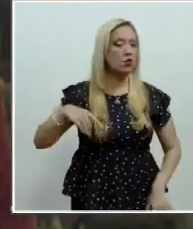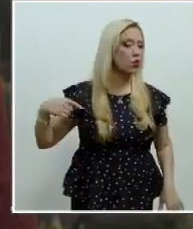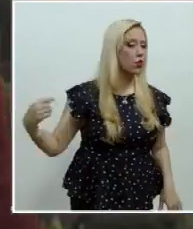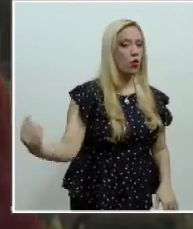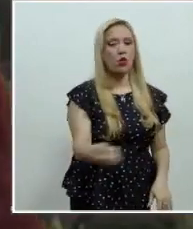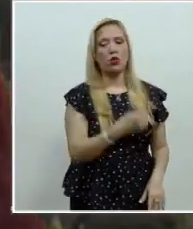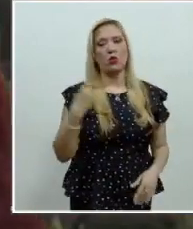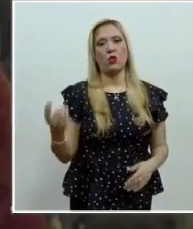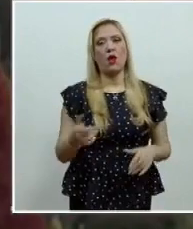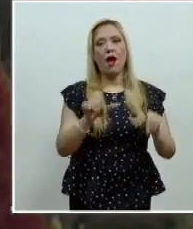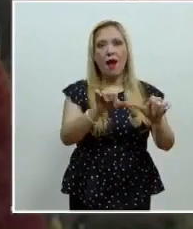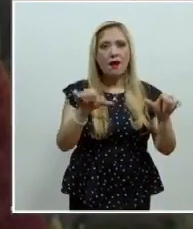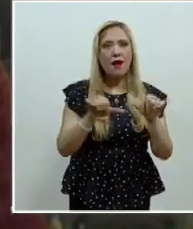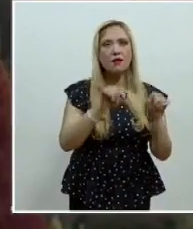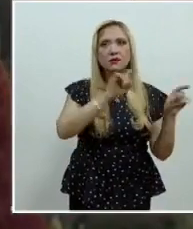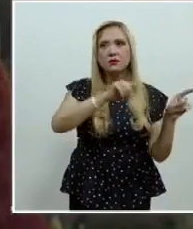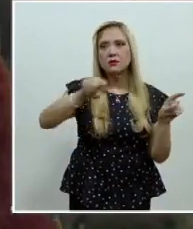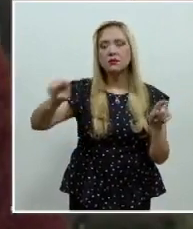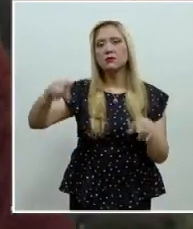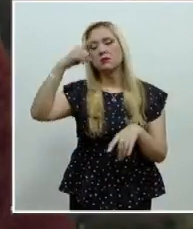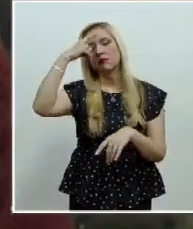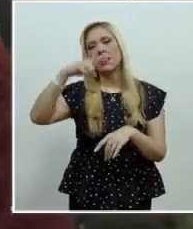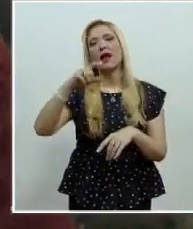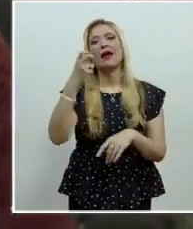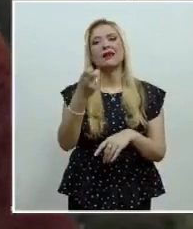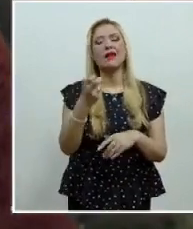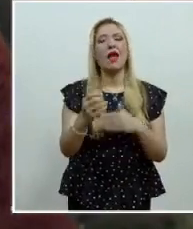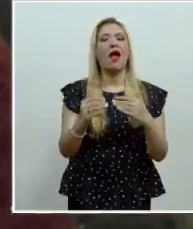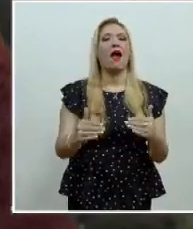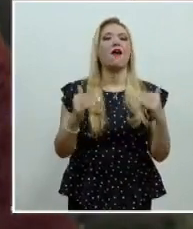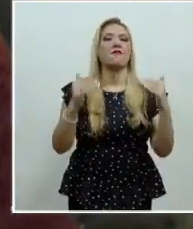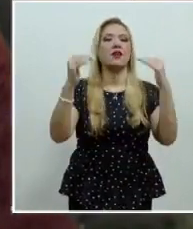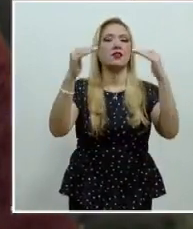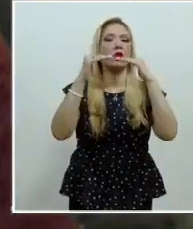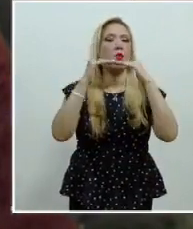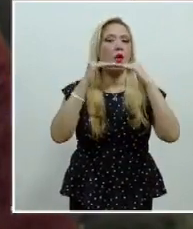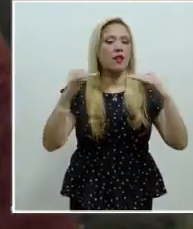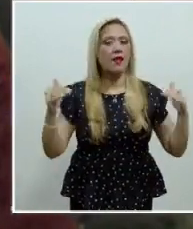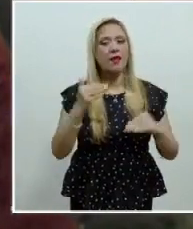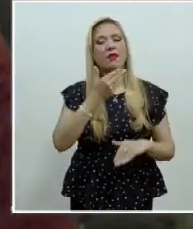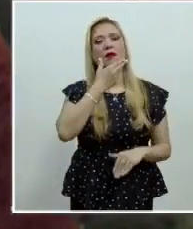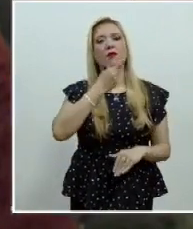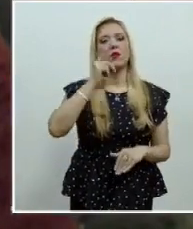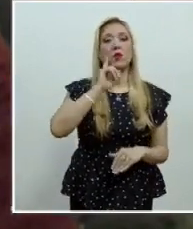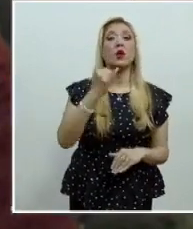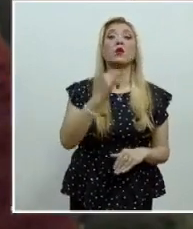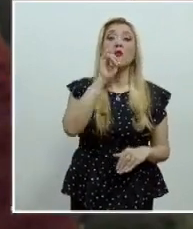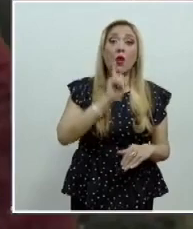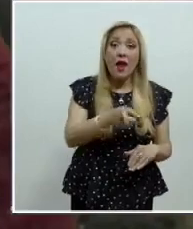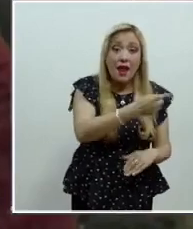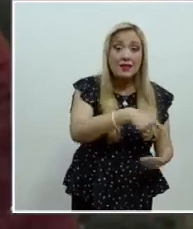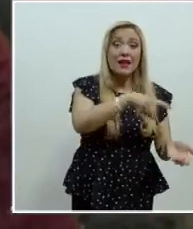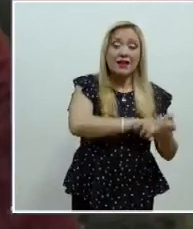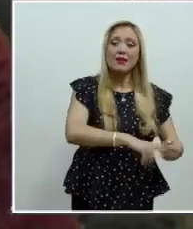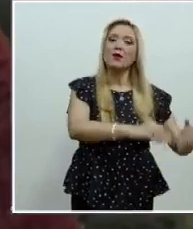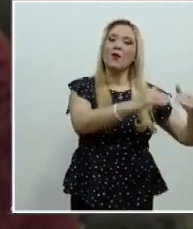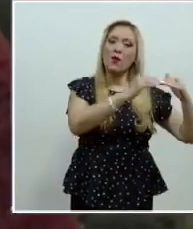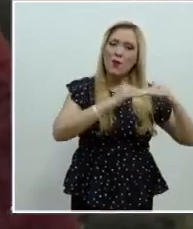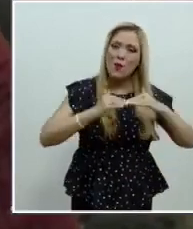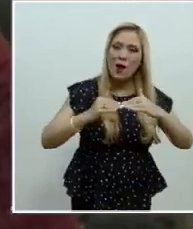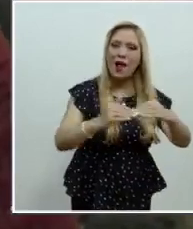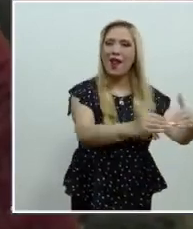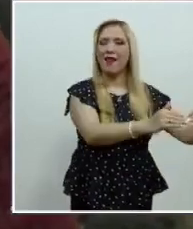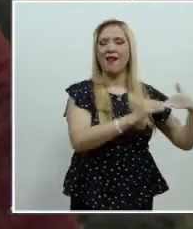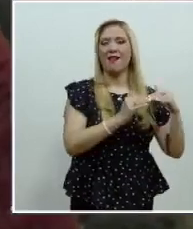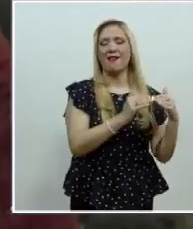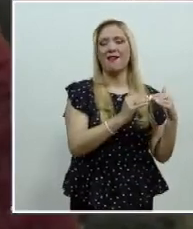todos los ámbitos, ¿no? Permite en última instancia el avance a la igualdad sustantiva y a la vez que da un debido